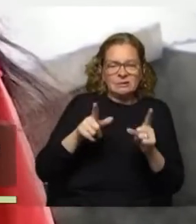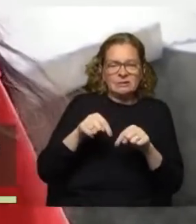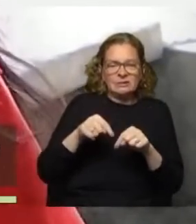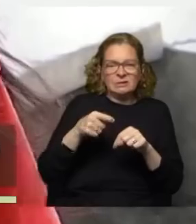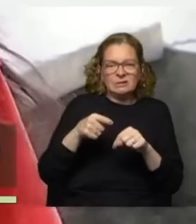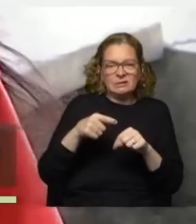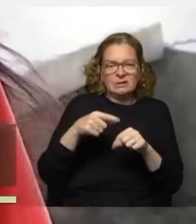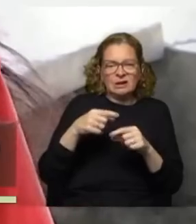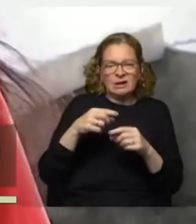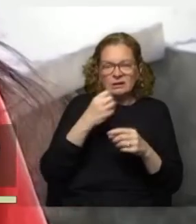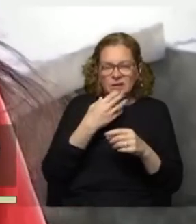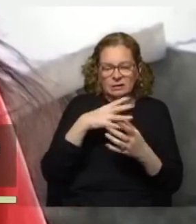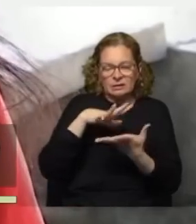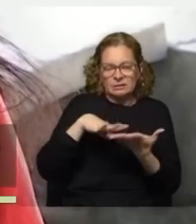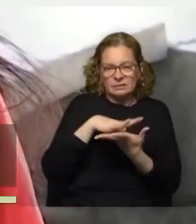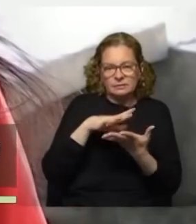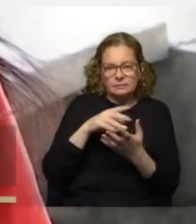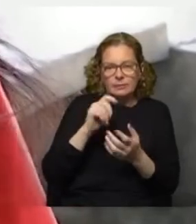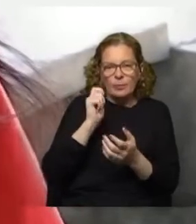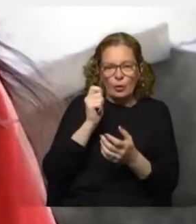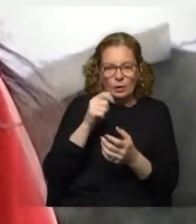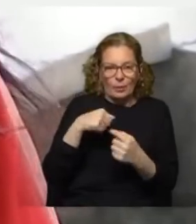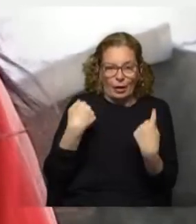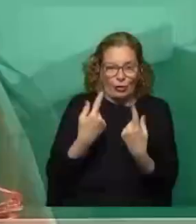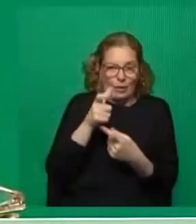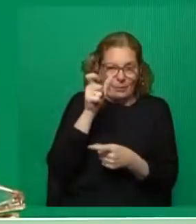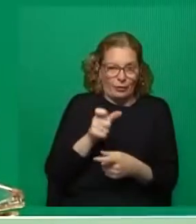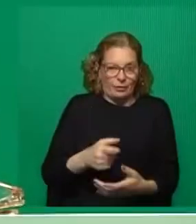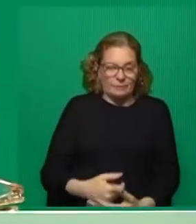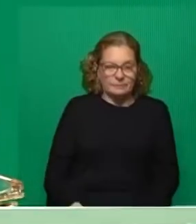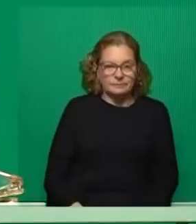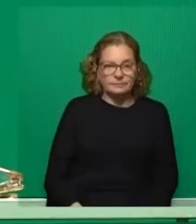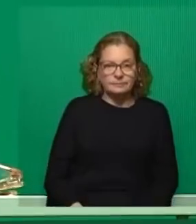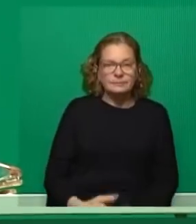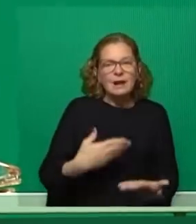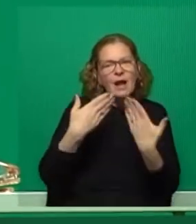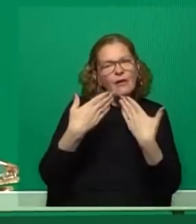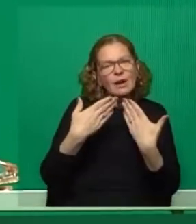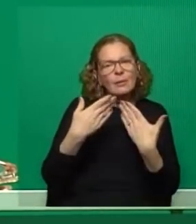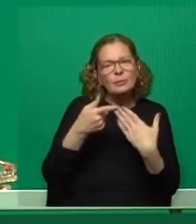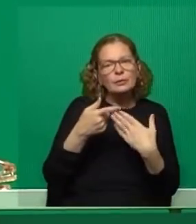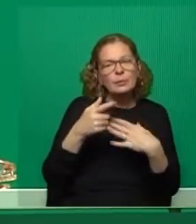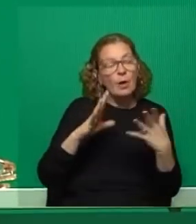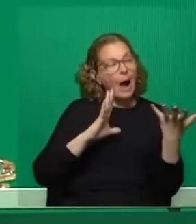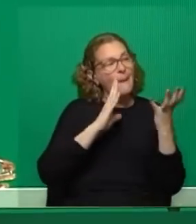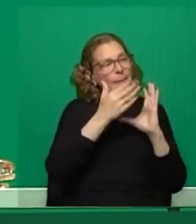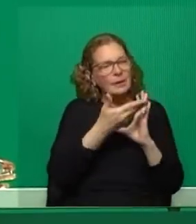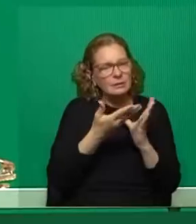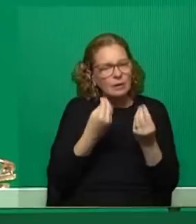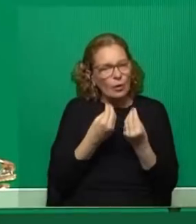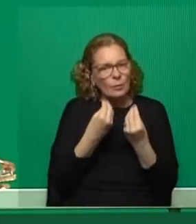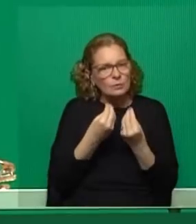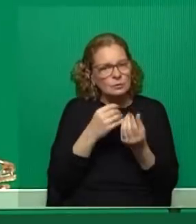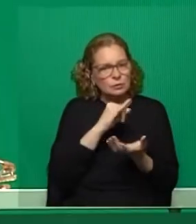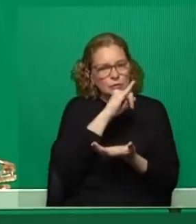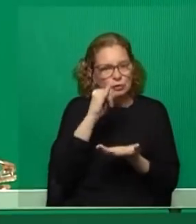en generar mejores espacios públicos para la ciudad Mariana hablabas del valor Ambiental de estas